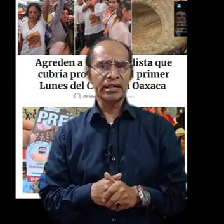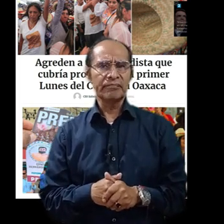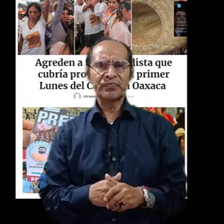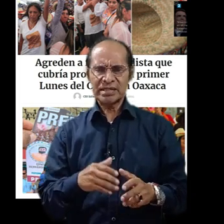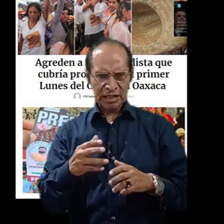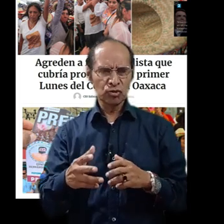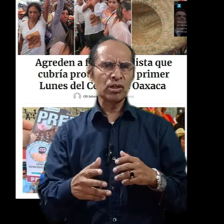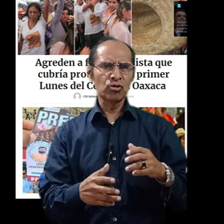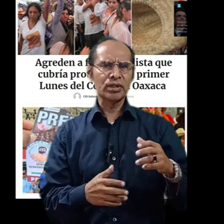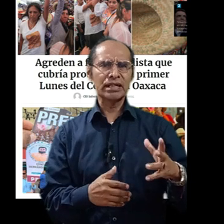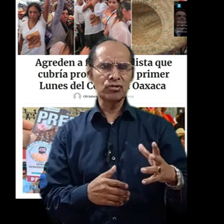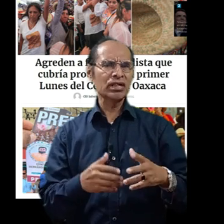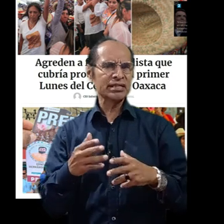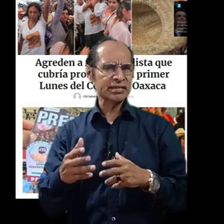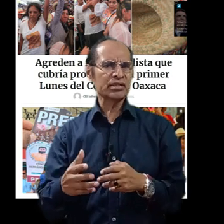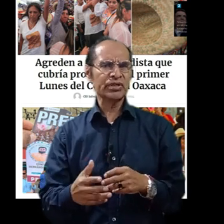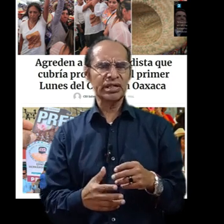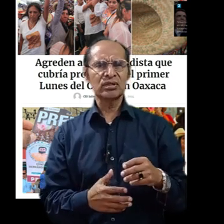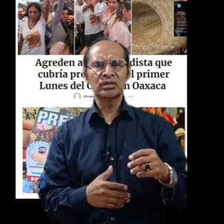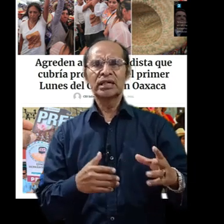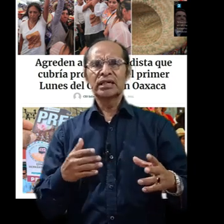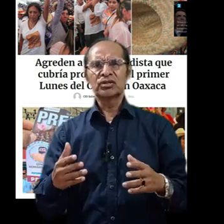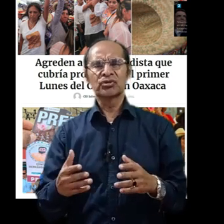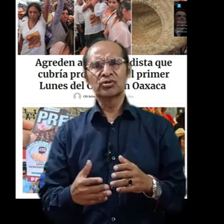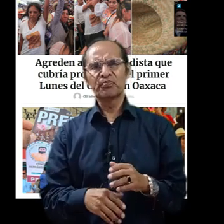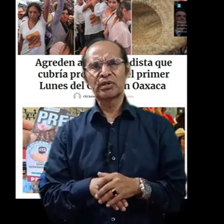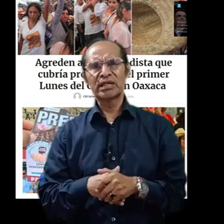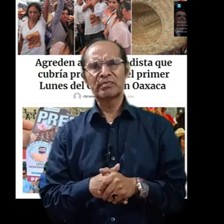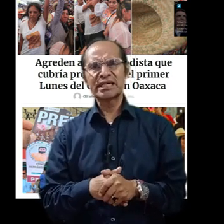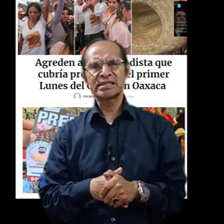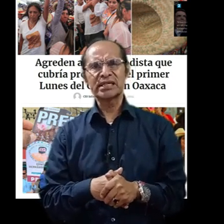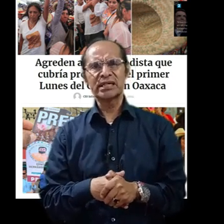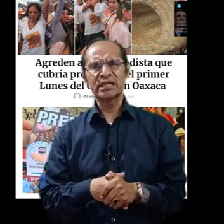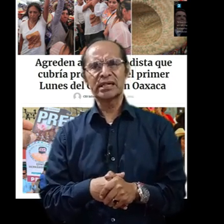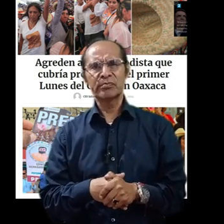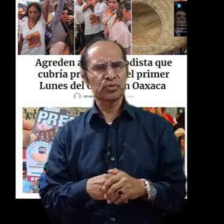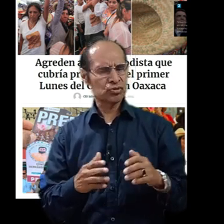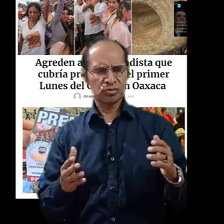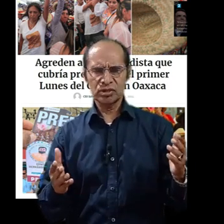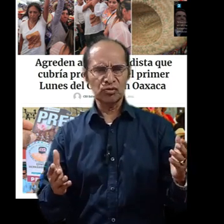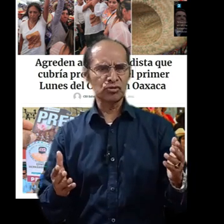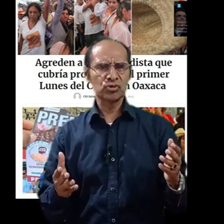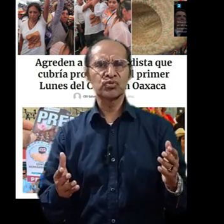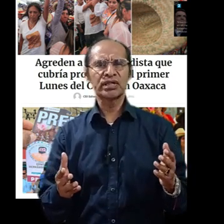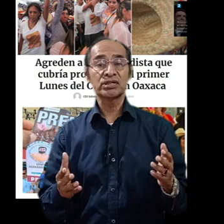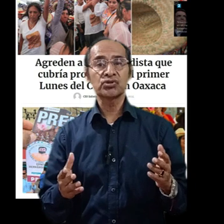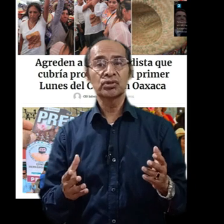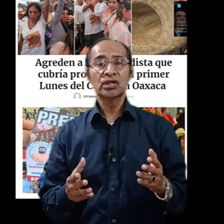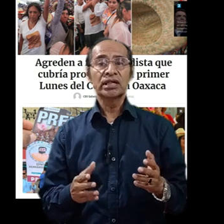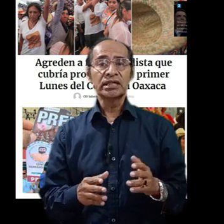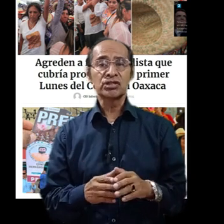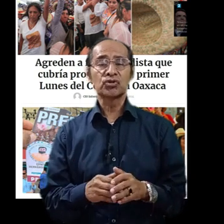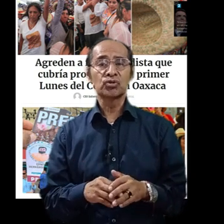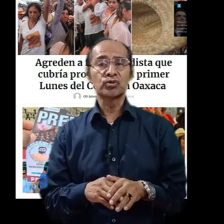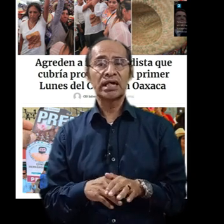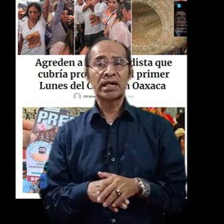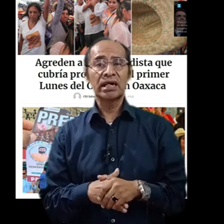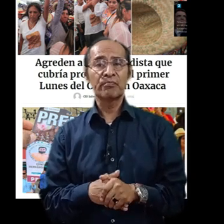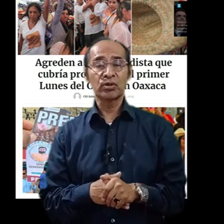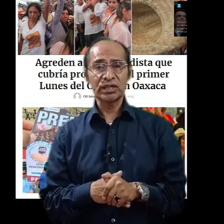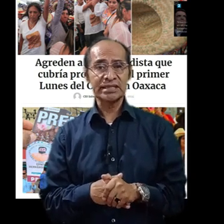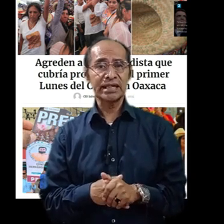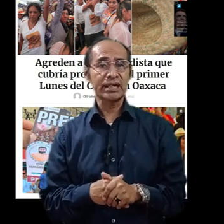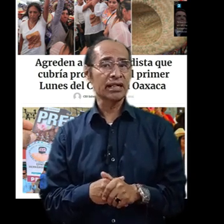bueno saludó al gobernador ahí está el video todo Pero además Eh pues digo en todos su derecho hizo